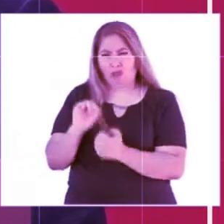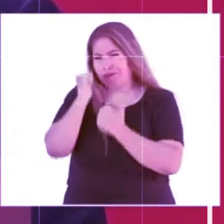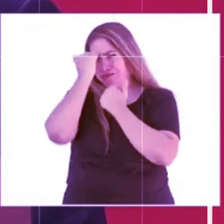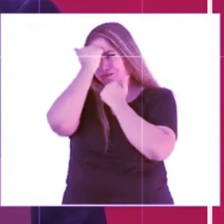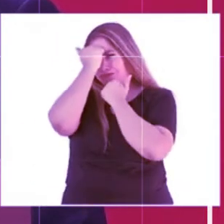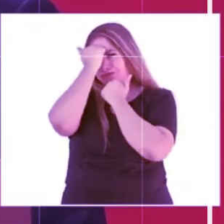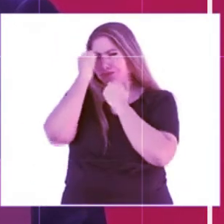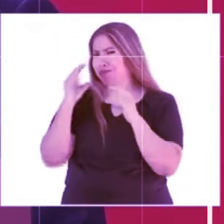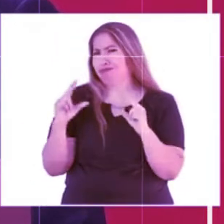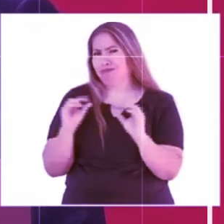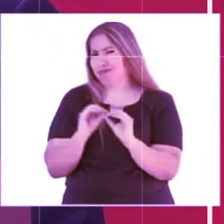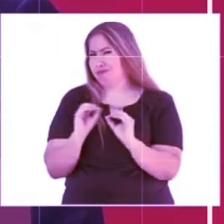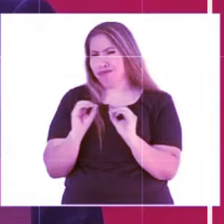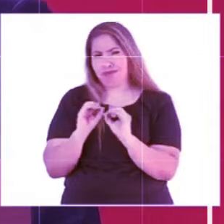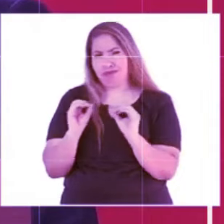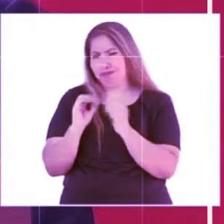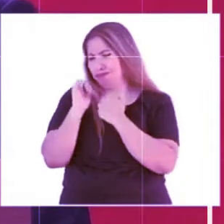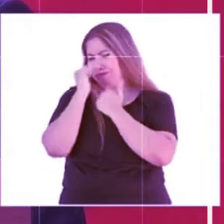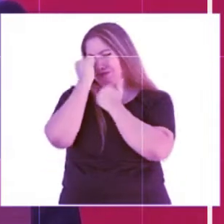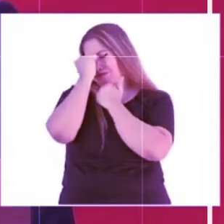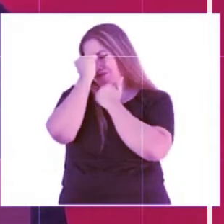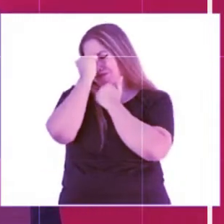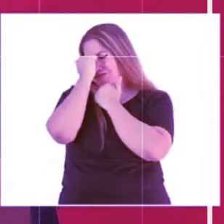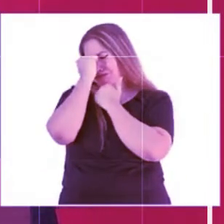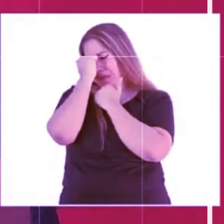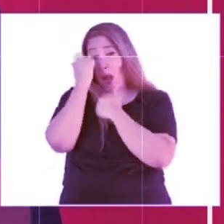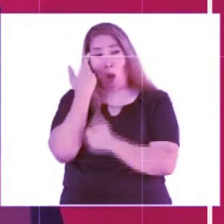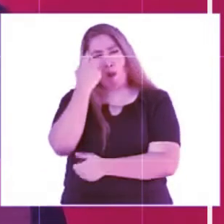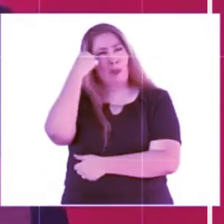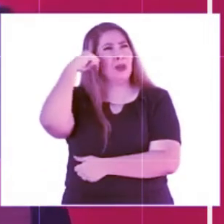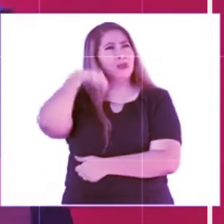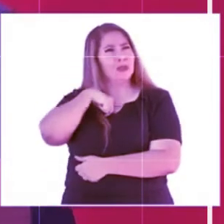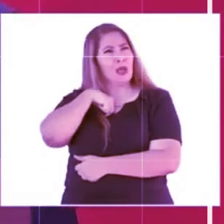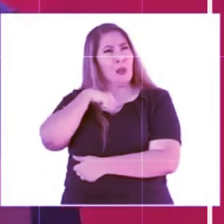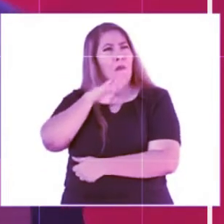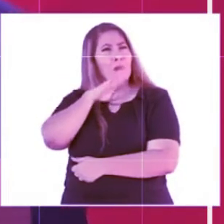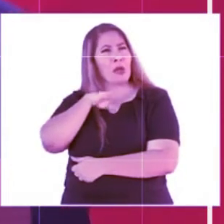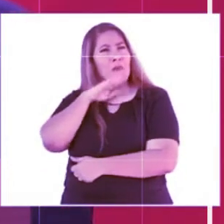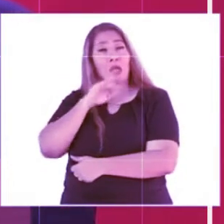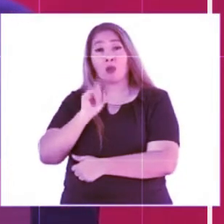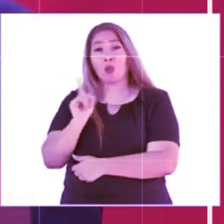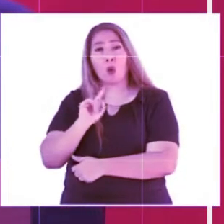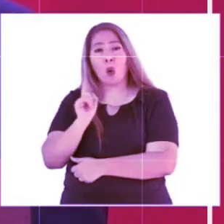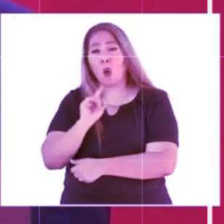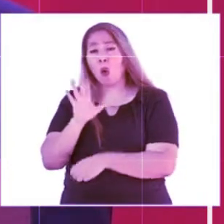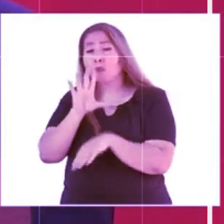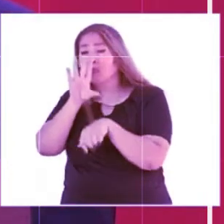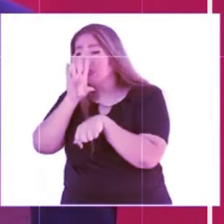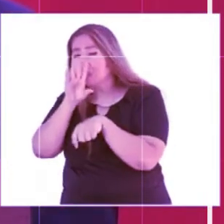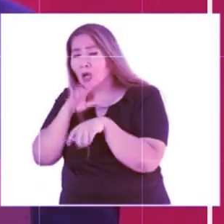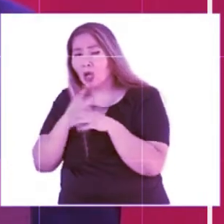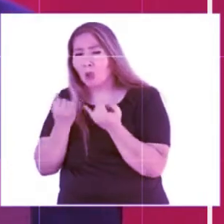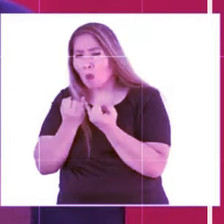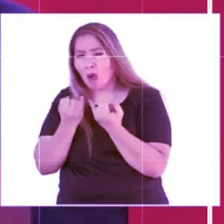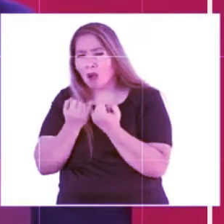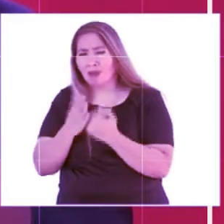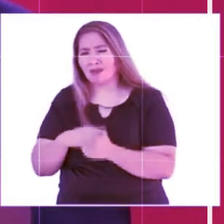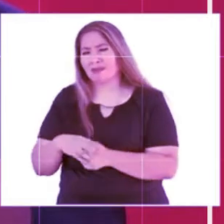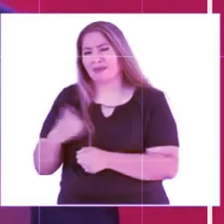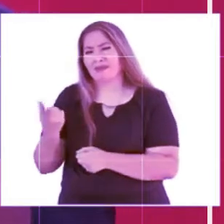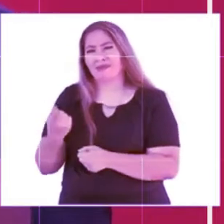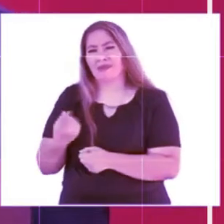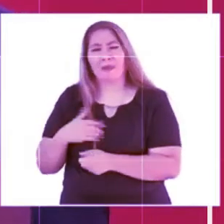arrepentimiento, ni siquiera autocrítica, sino un permiso simbólico de